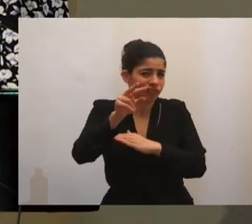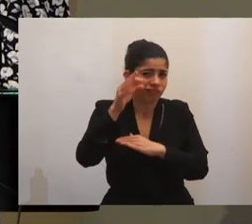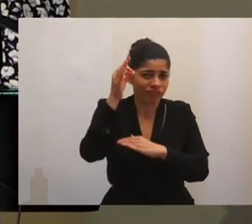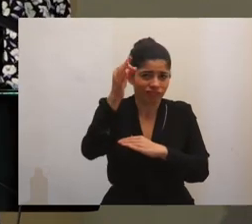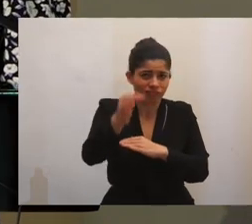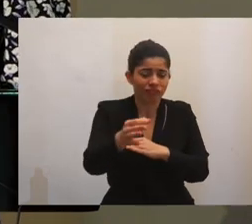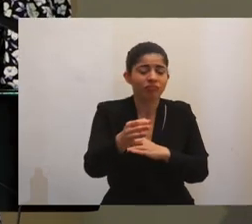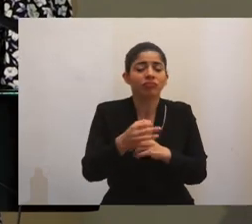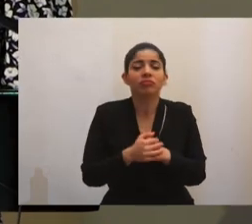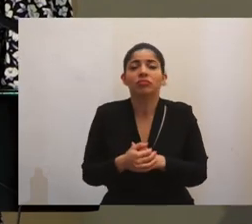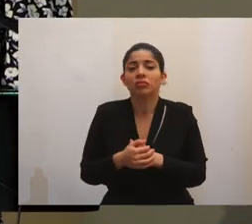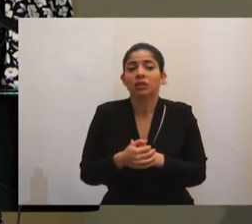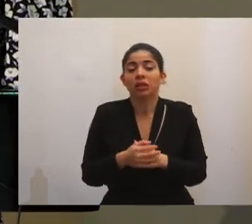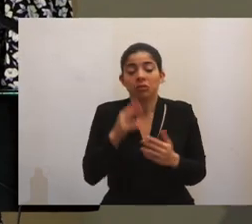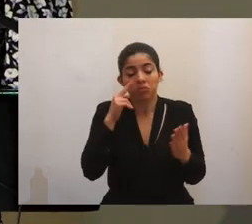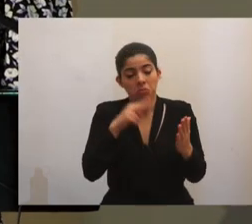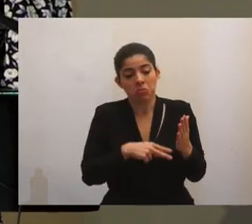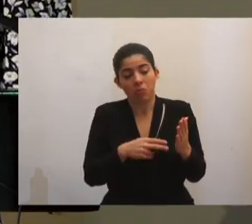más